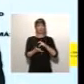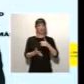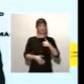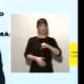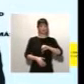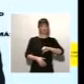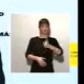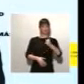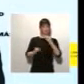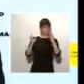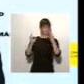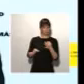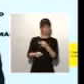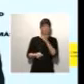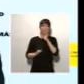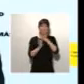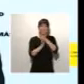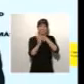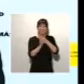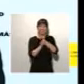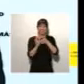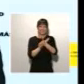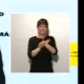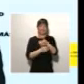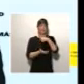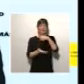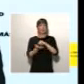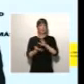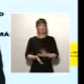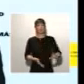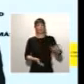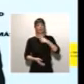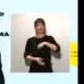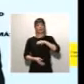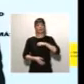le estaba hablando en el Centro Nacional de Microbiología.